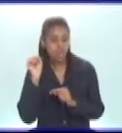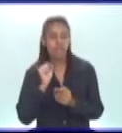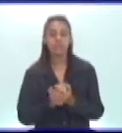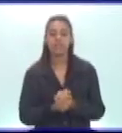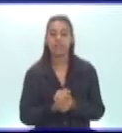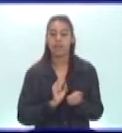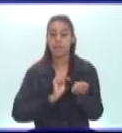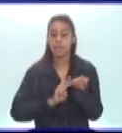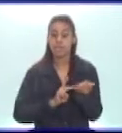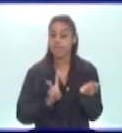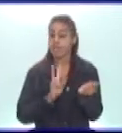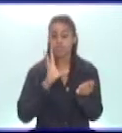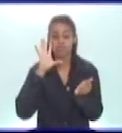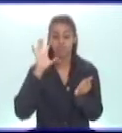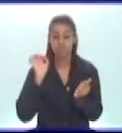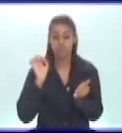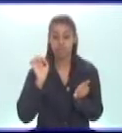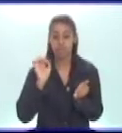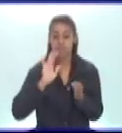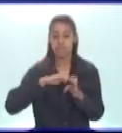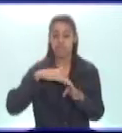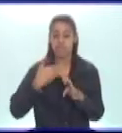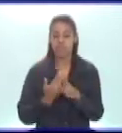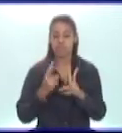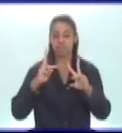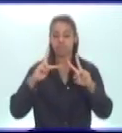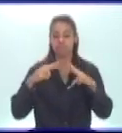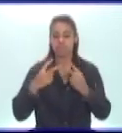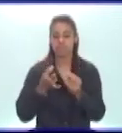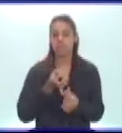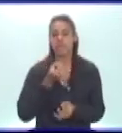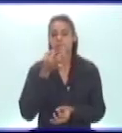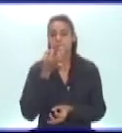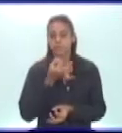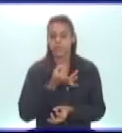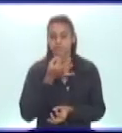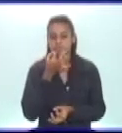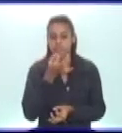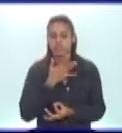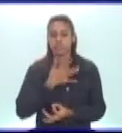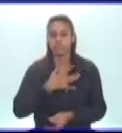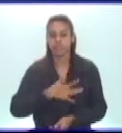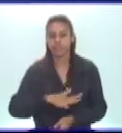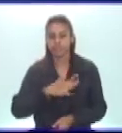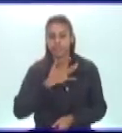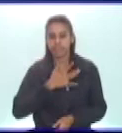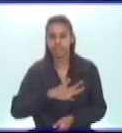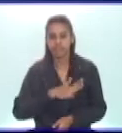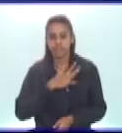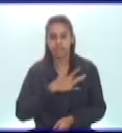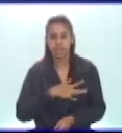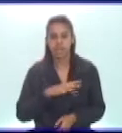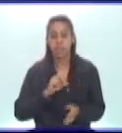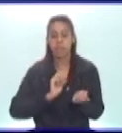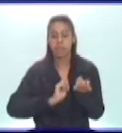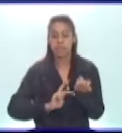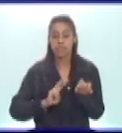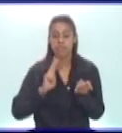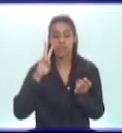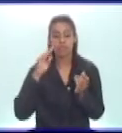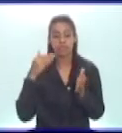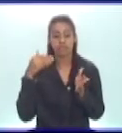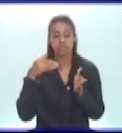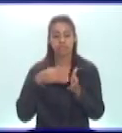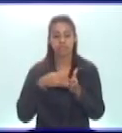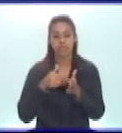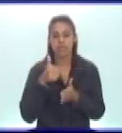mensaje no fue comprendido, vamos a volver a explicar. Necesitamos ser muy pacientes para que el mensaje llegue con toda la